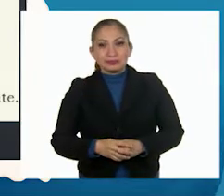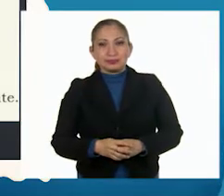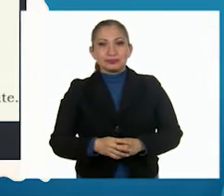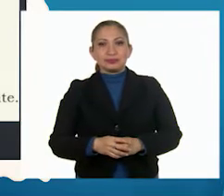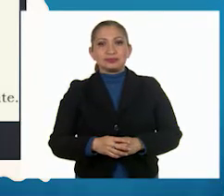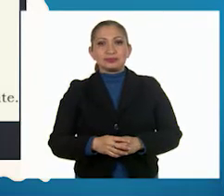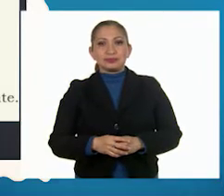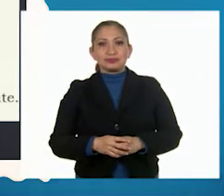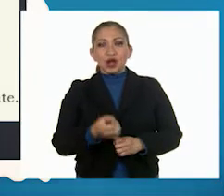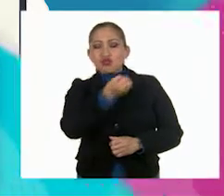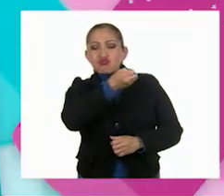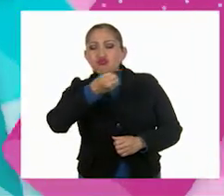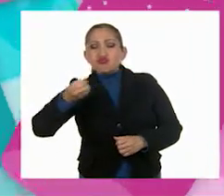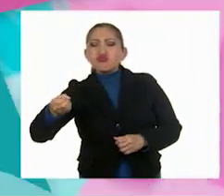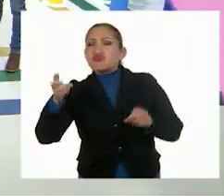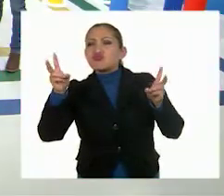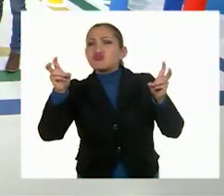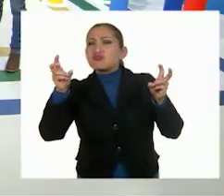refrán?